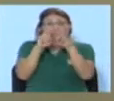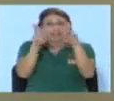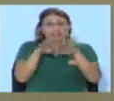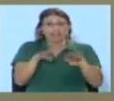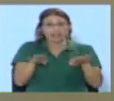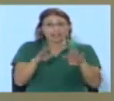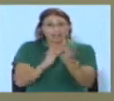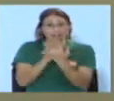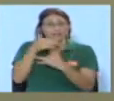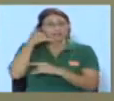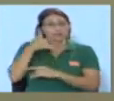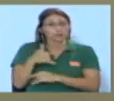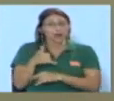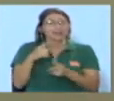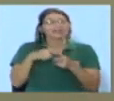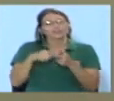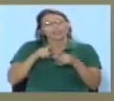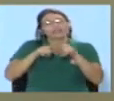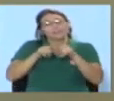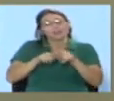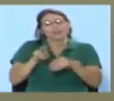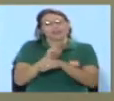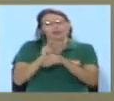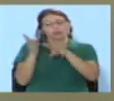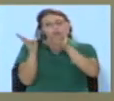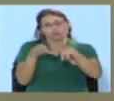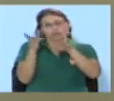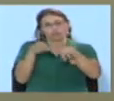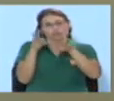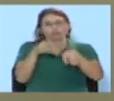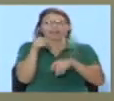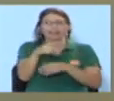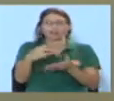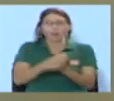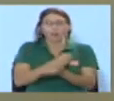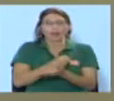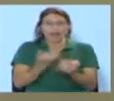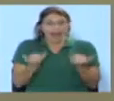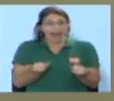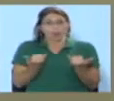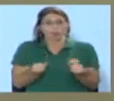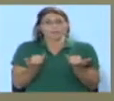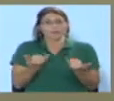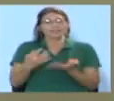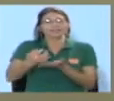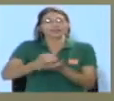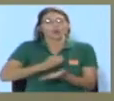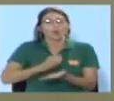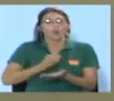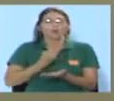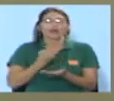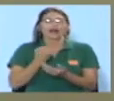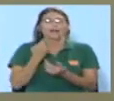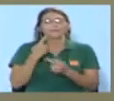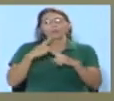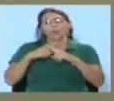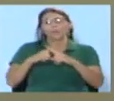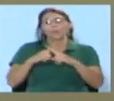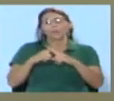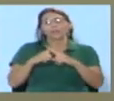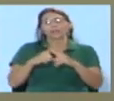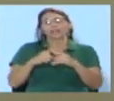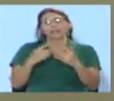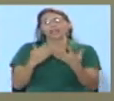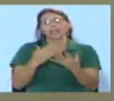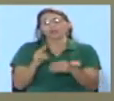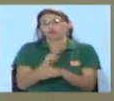móvil. A diferencia, en la actualidad, lo que se cobra es por kilobyte de consumo, ¿verdad?, de datos, uh-huh. y en la actualidad lo que